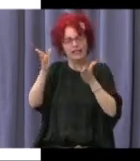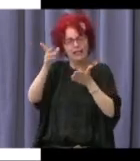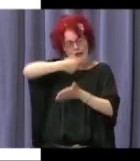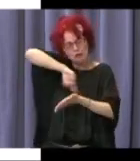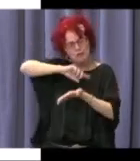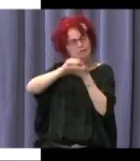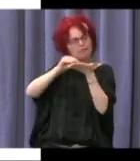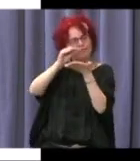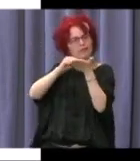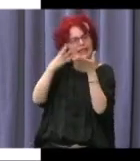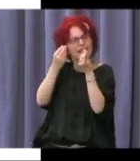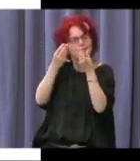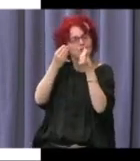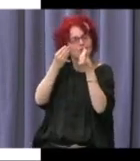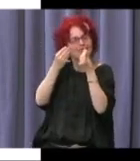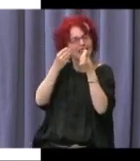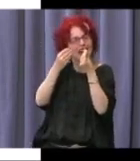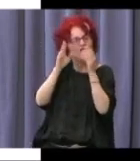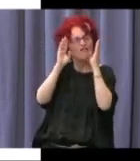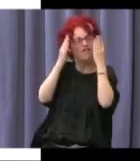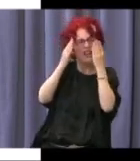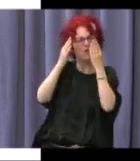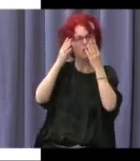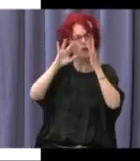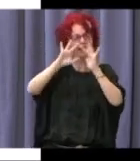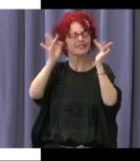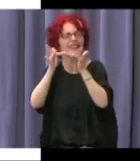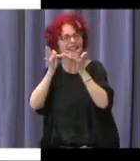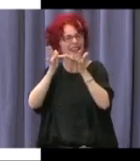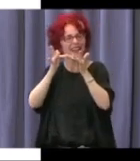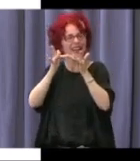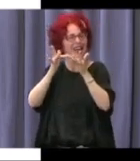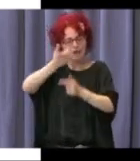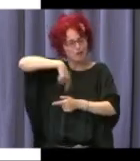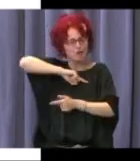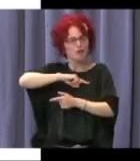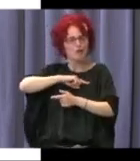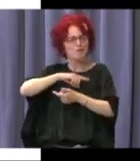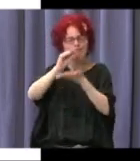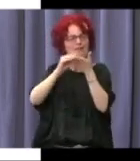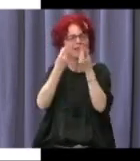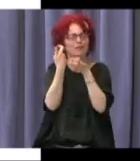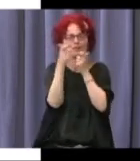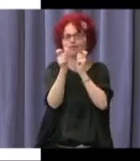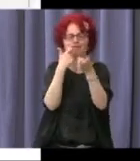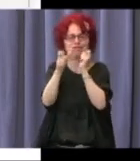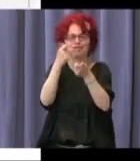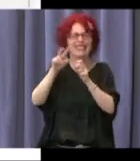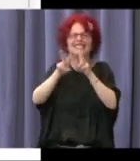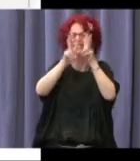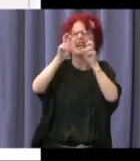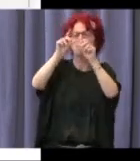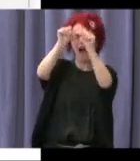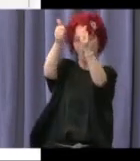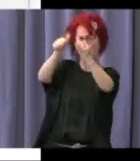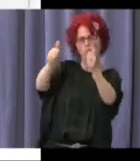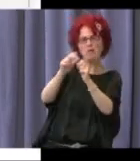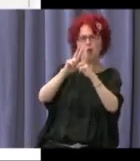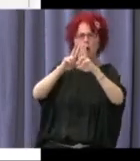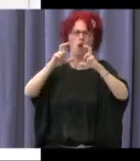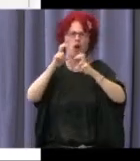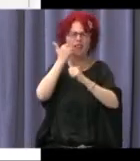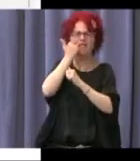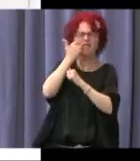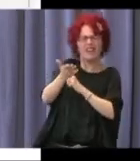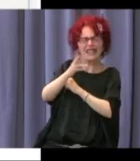linchamiento hacia las mujeres lo hacen hombres y lo hacen mujeres también, lo de gorda, el aspecto físico, etcétera, ¿vale? Esto es